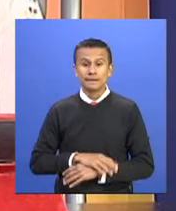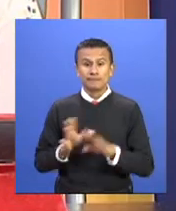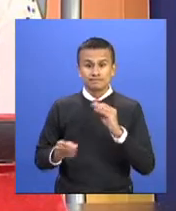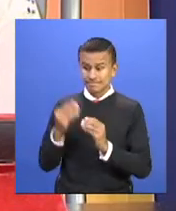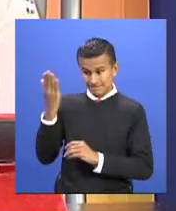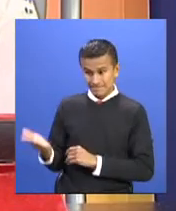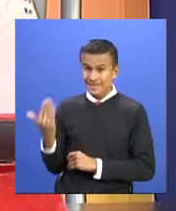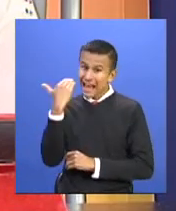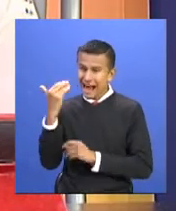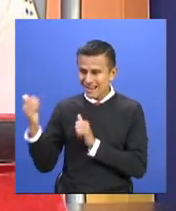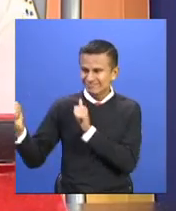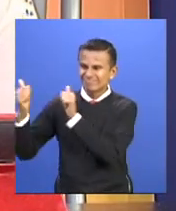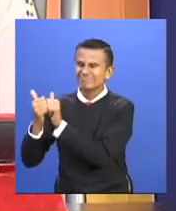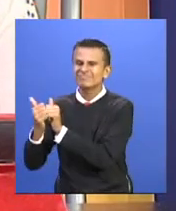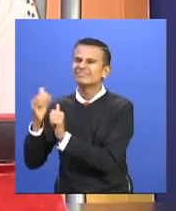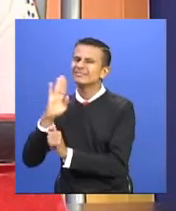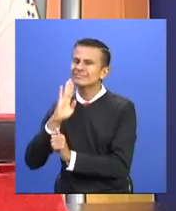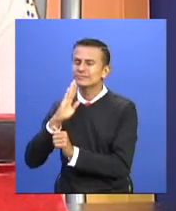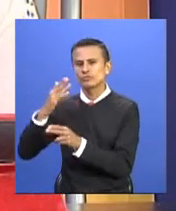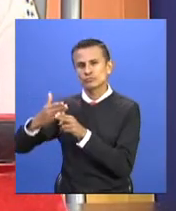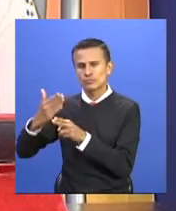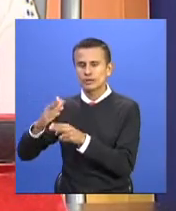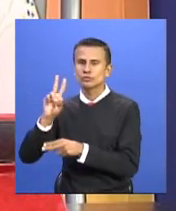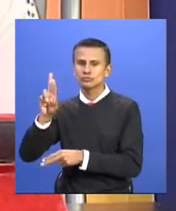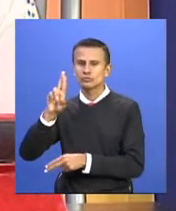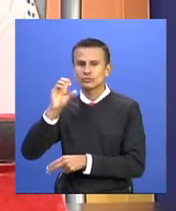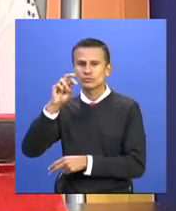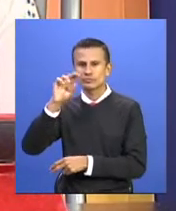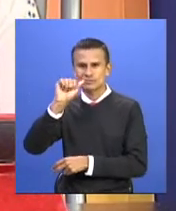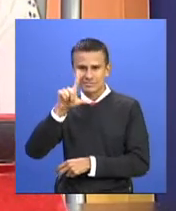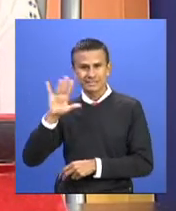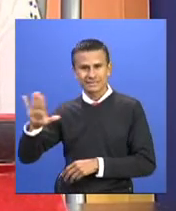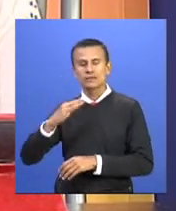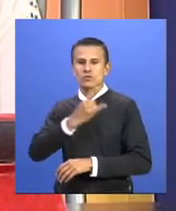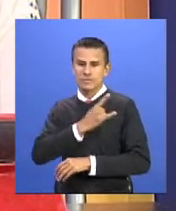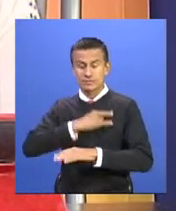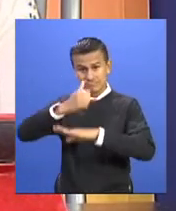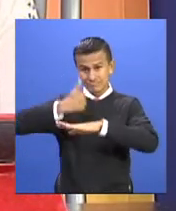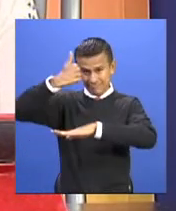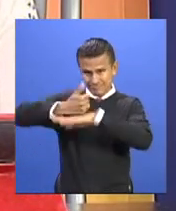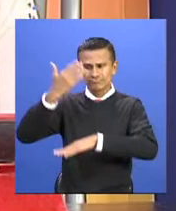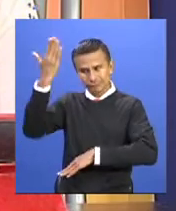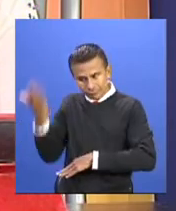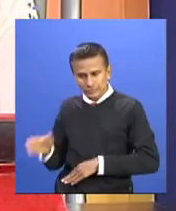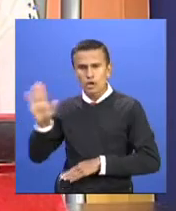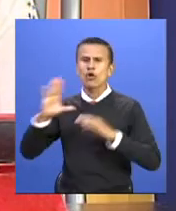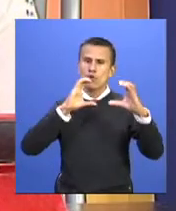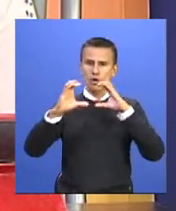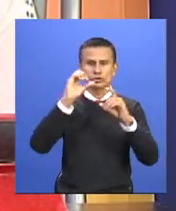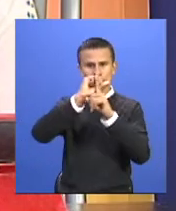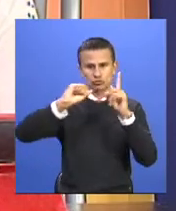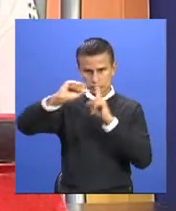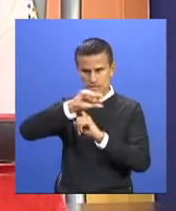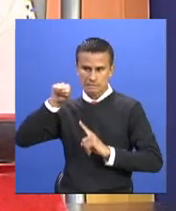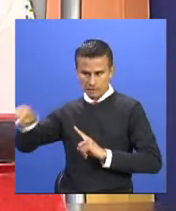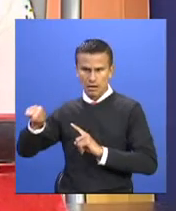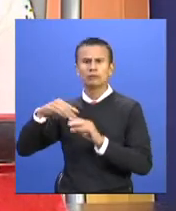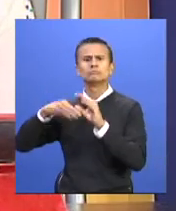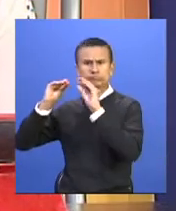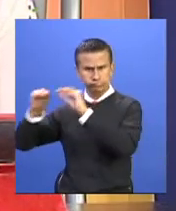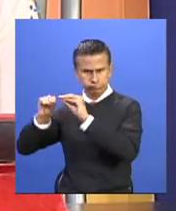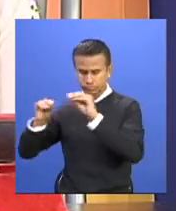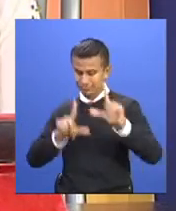la profesora Paola también nos acompaña hoy el doctor Ronald Arana Flores, decano de la Facultad de Comunicación y Publicidad, comunicador social